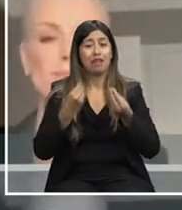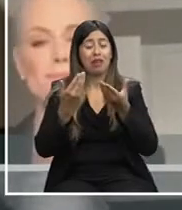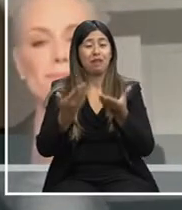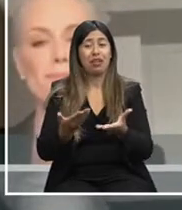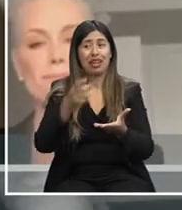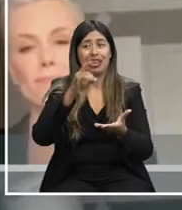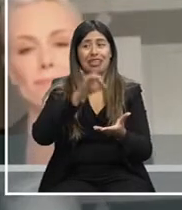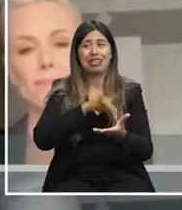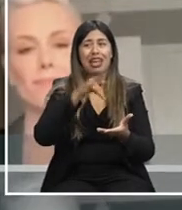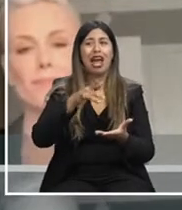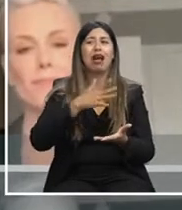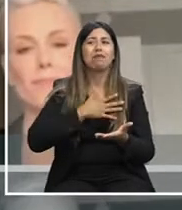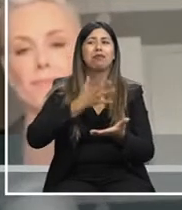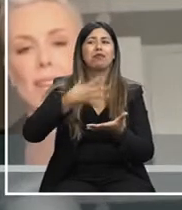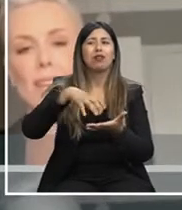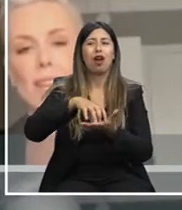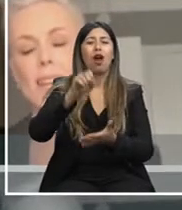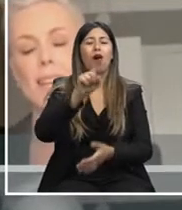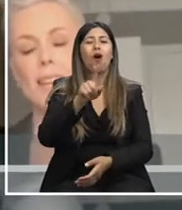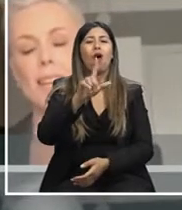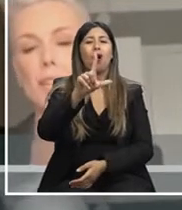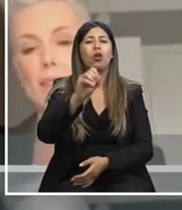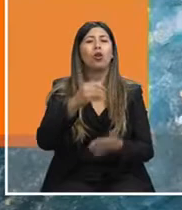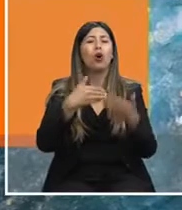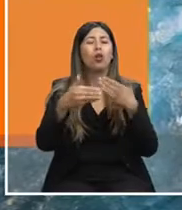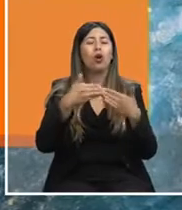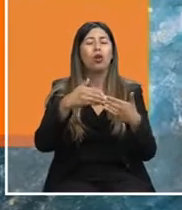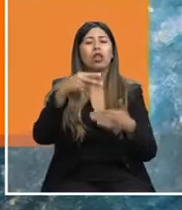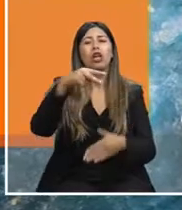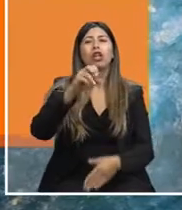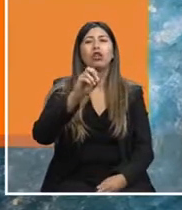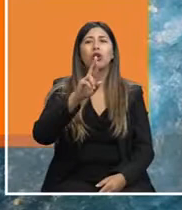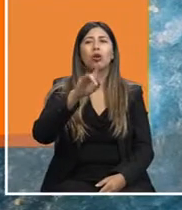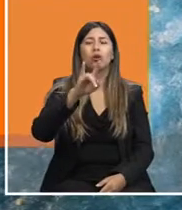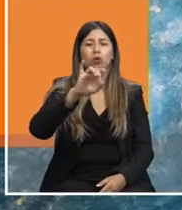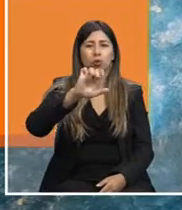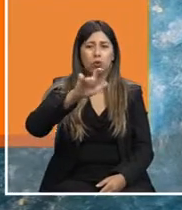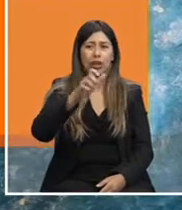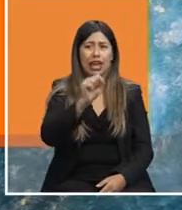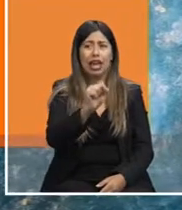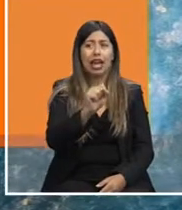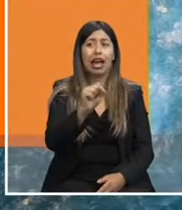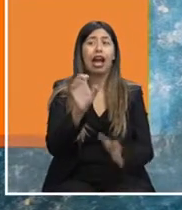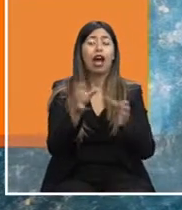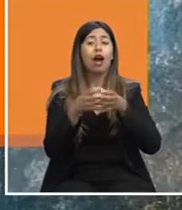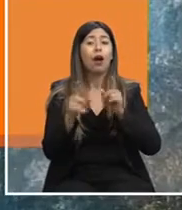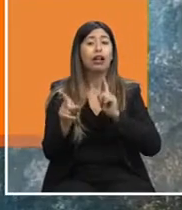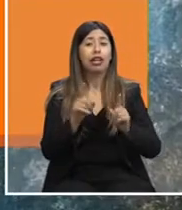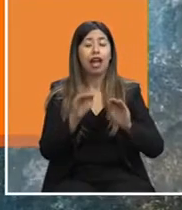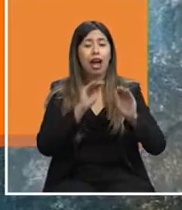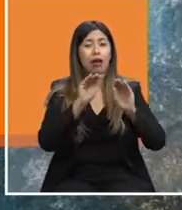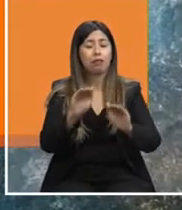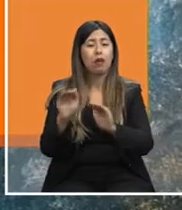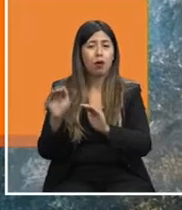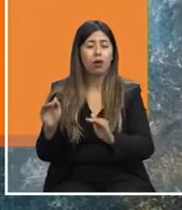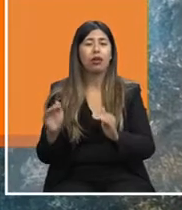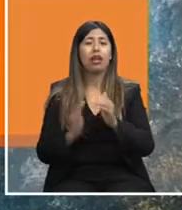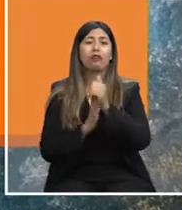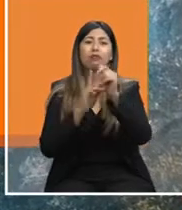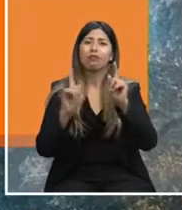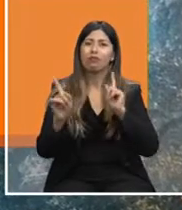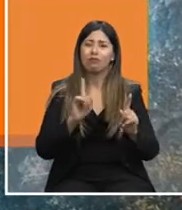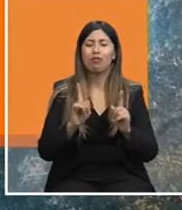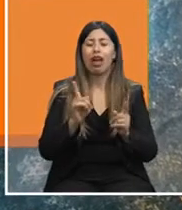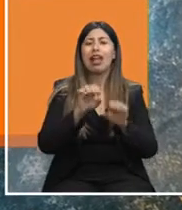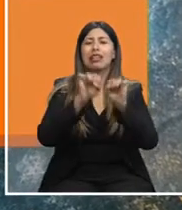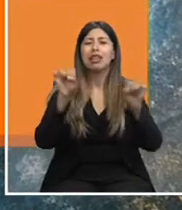Chile a mi ciudad natal, Oslo, en Noruega. Las organizaciones que apoyan la acción de las cumbres del sistema alimentario del año